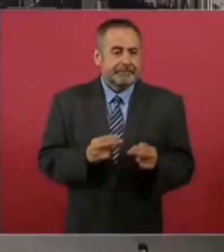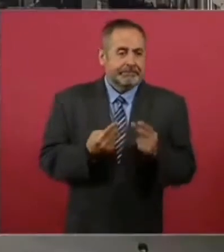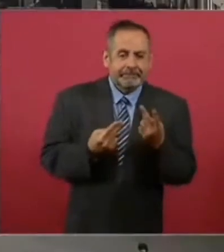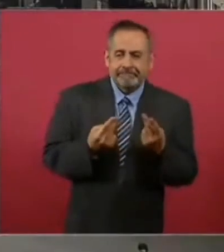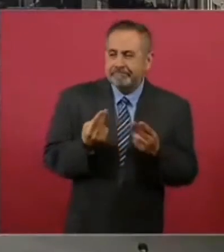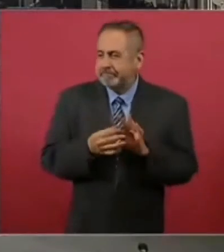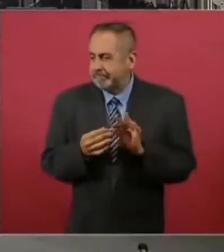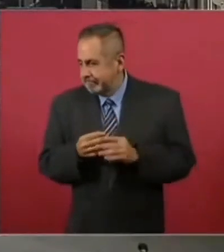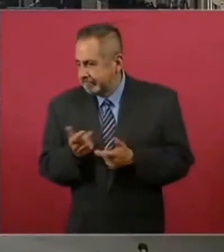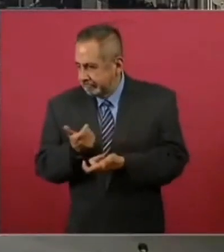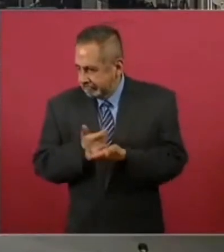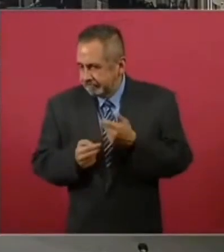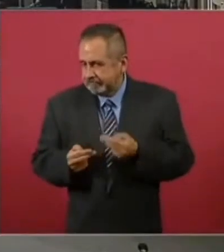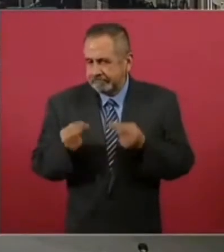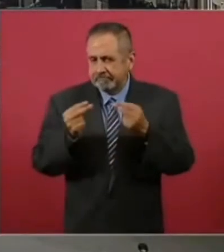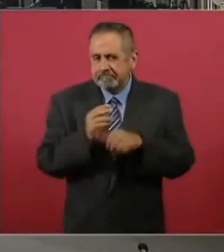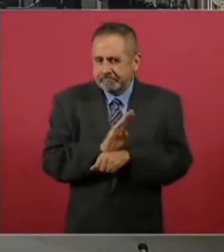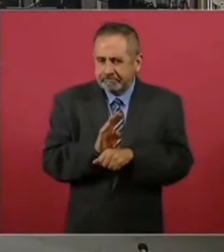business,